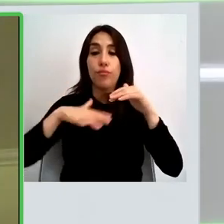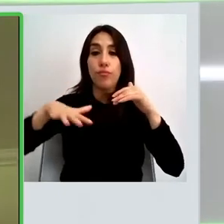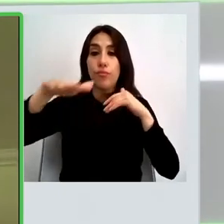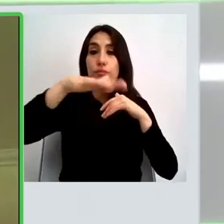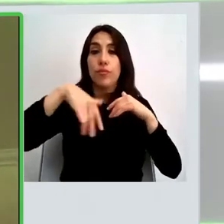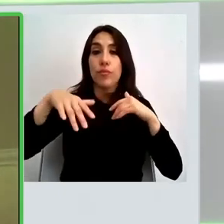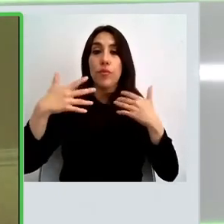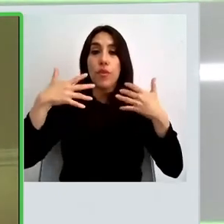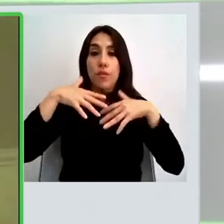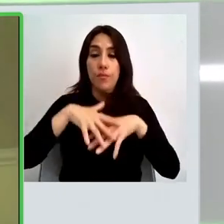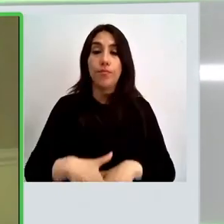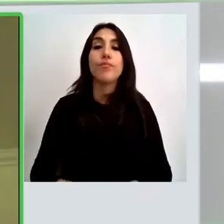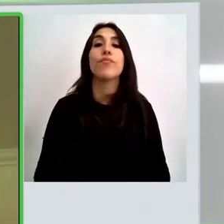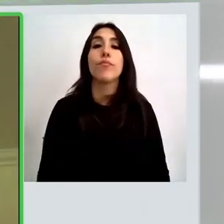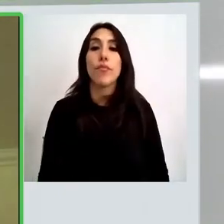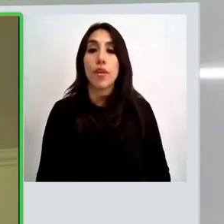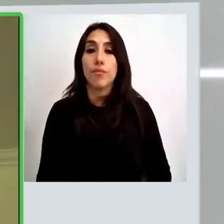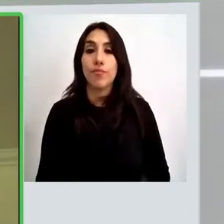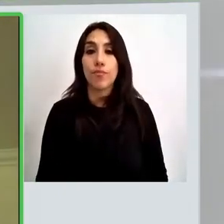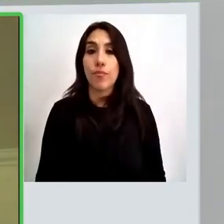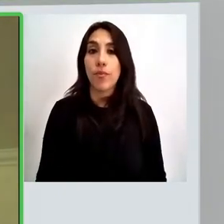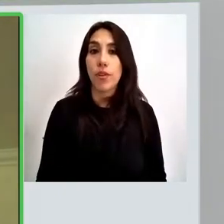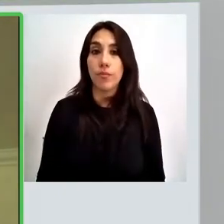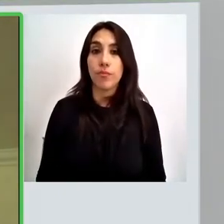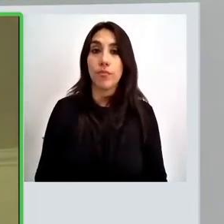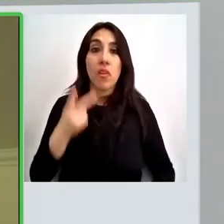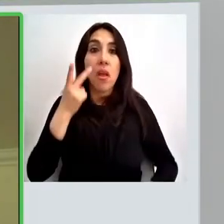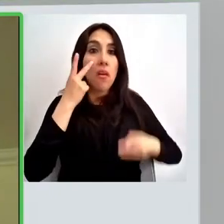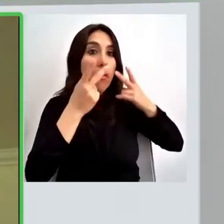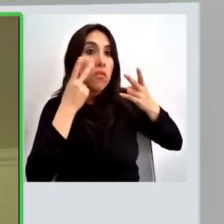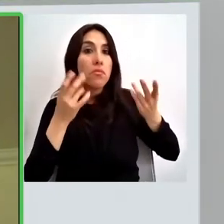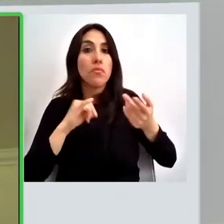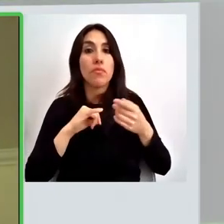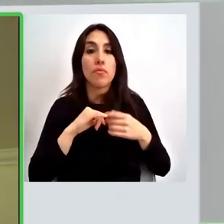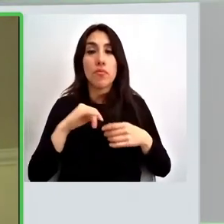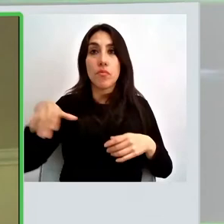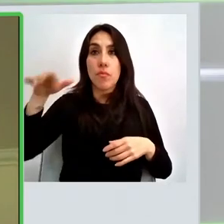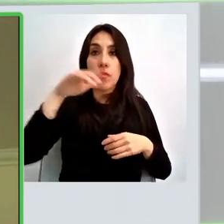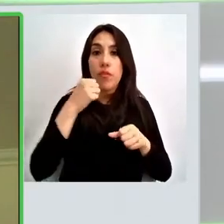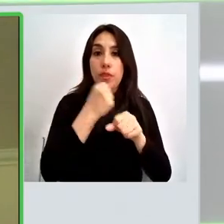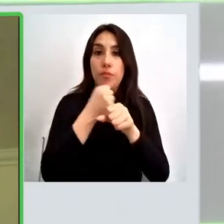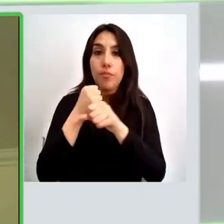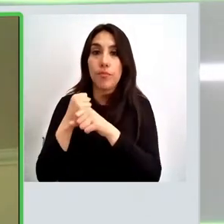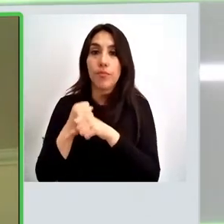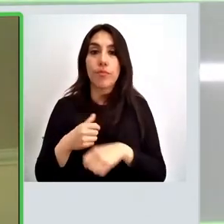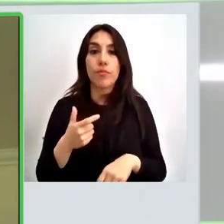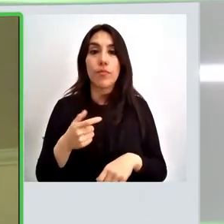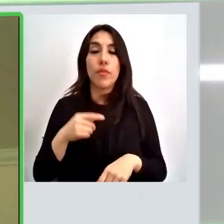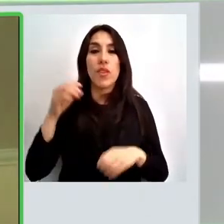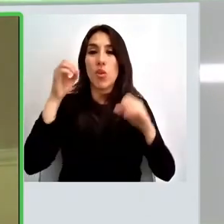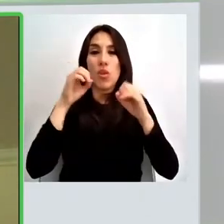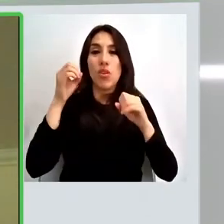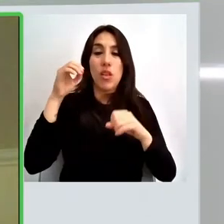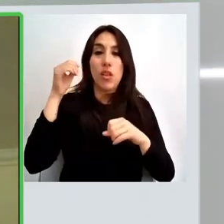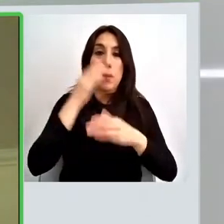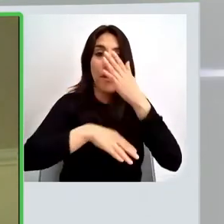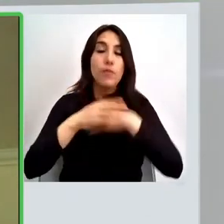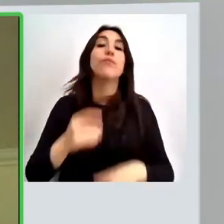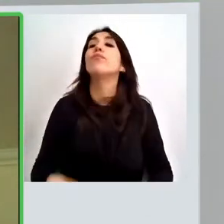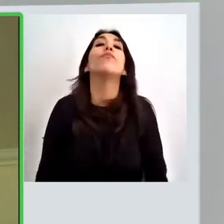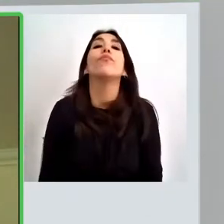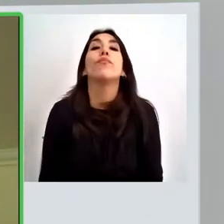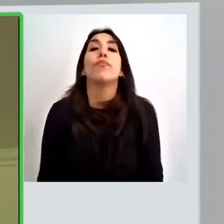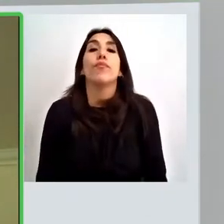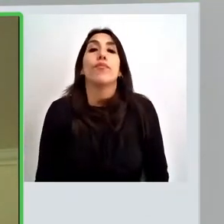se dieron cuenta que los trabajadores que no tenían alguna discapacidad se sentían